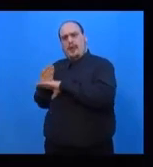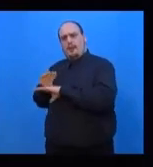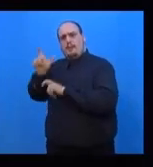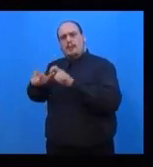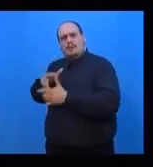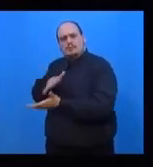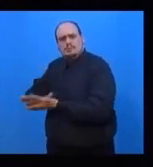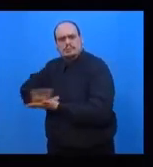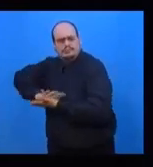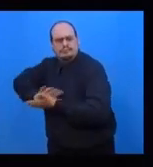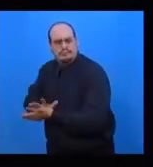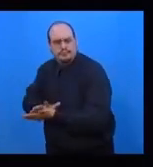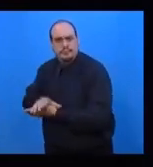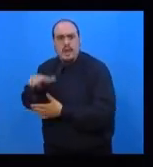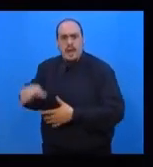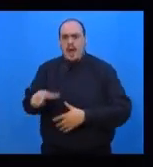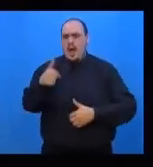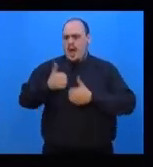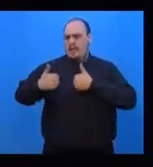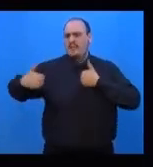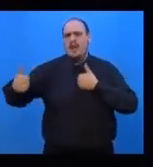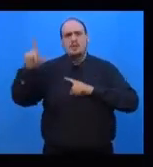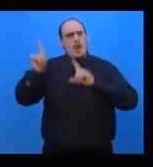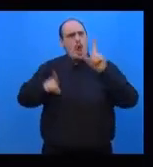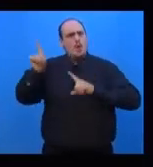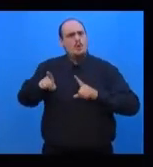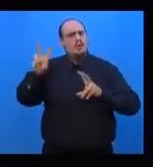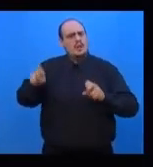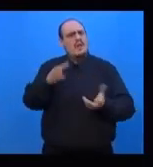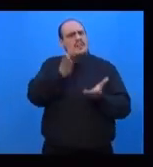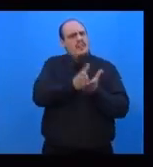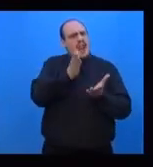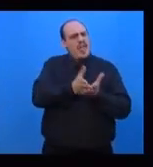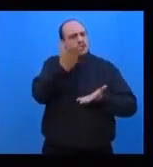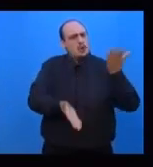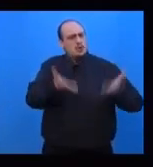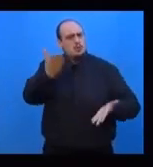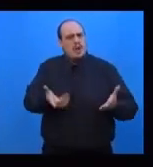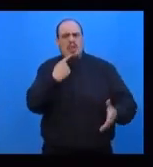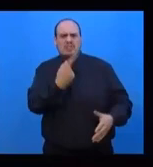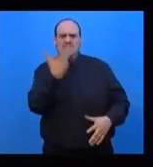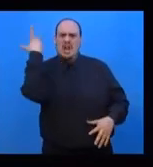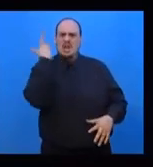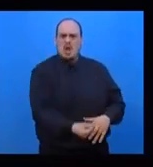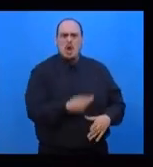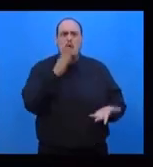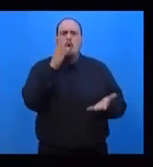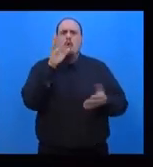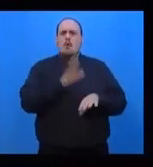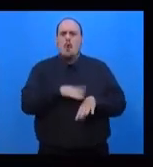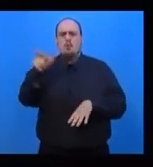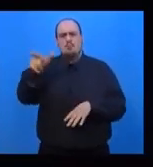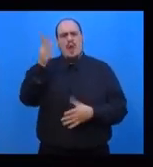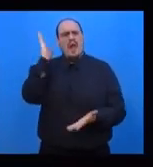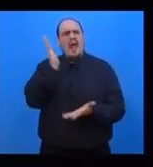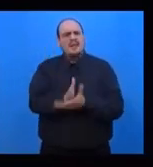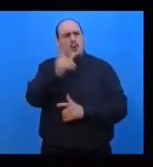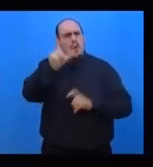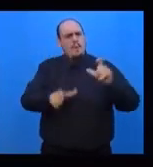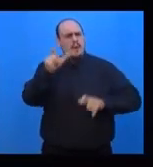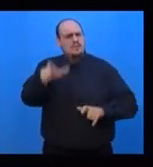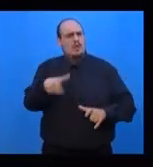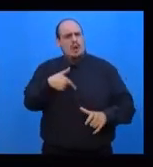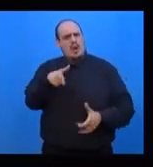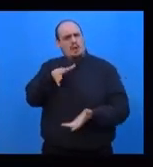que niegan la histórica lucha de los organismos de derechos humanos y de todo el pueblo por el juicio y castigo a los genocidas